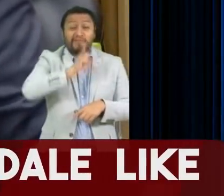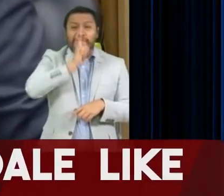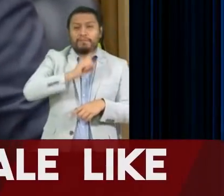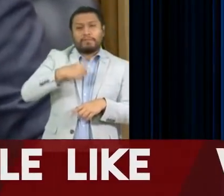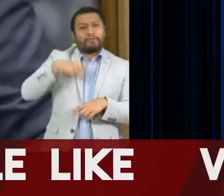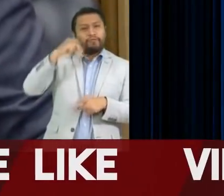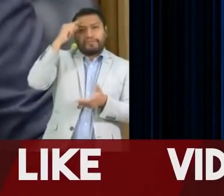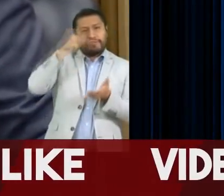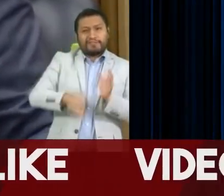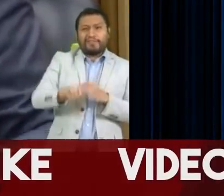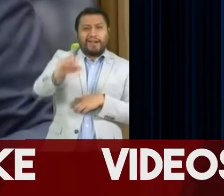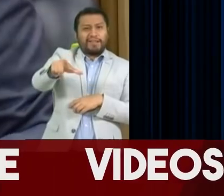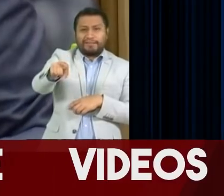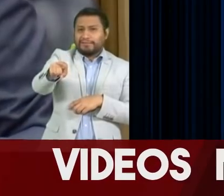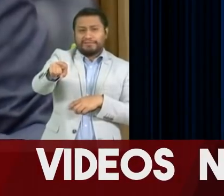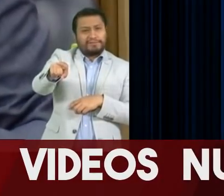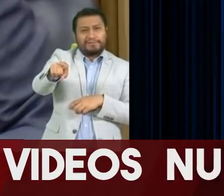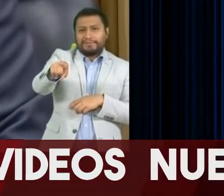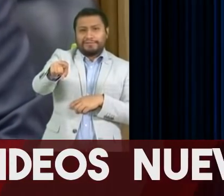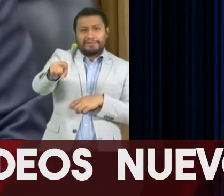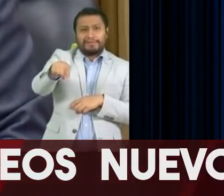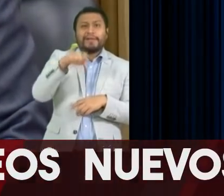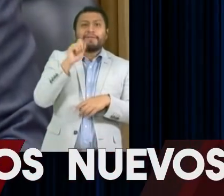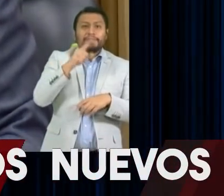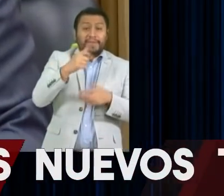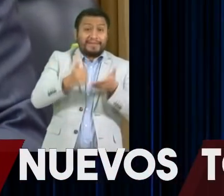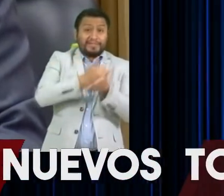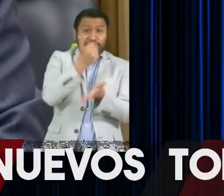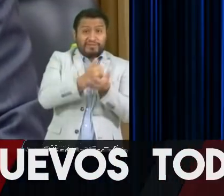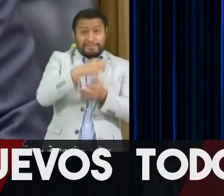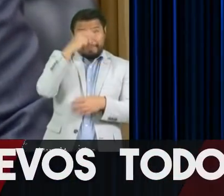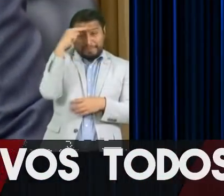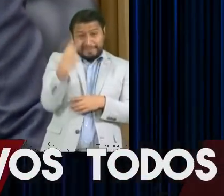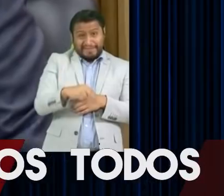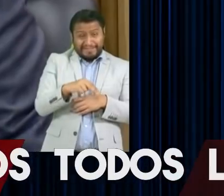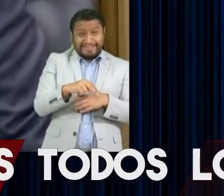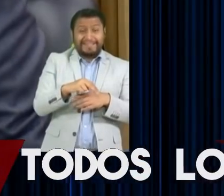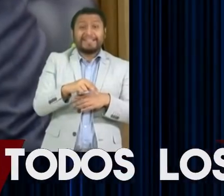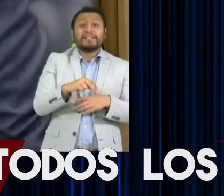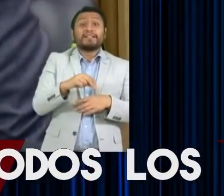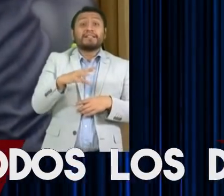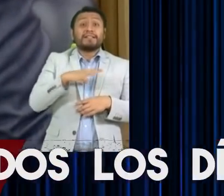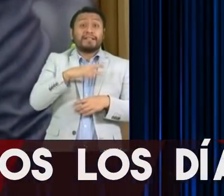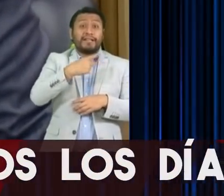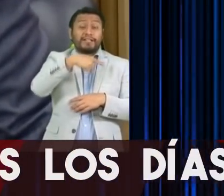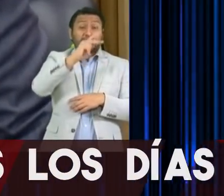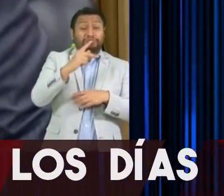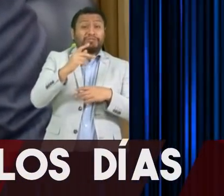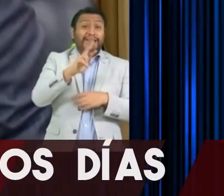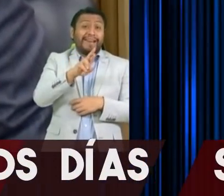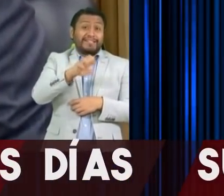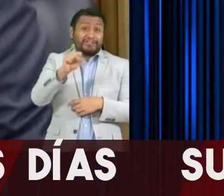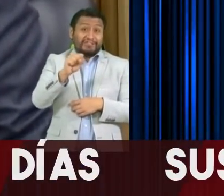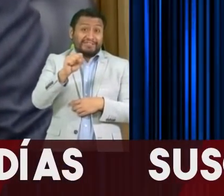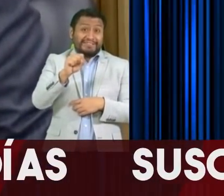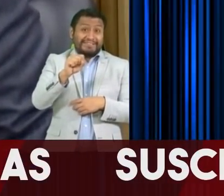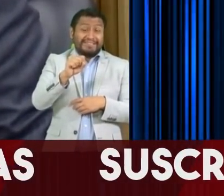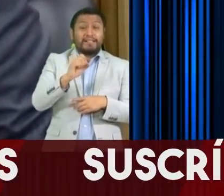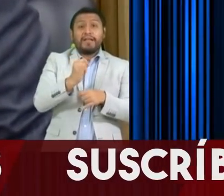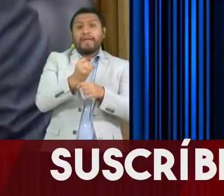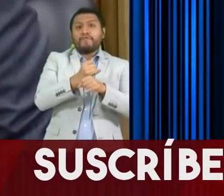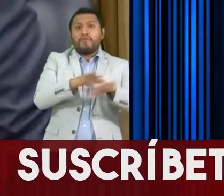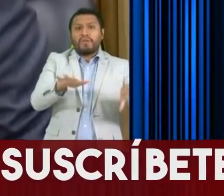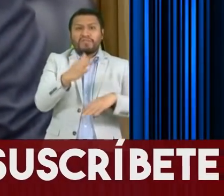como lo hace la subsecretaria de la Ciudad de México, que está subiendo a sus redes sociales